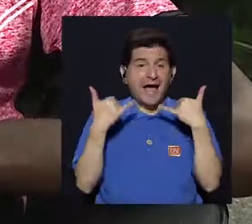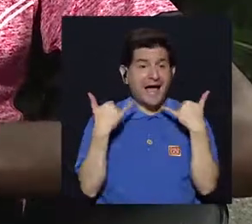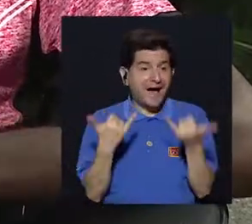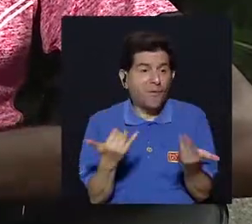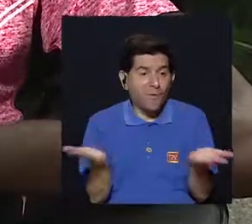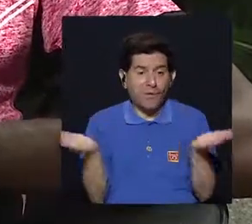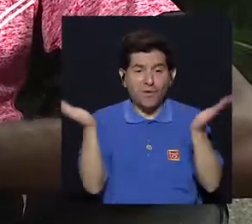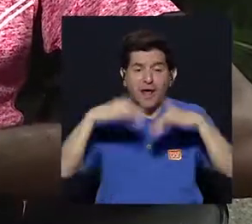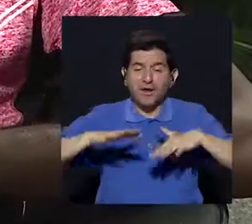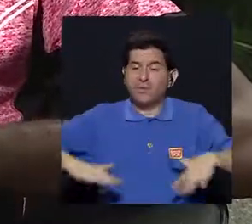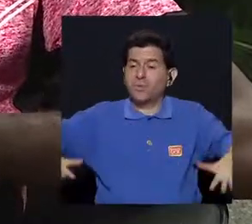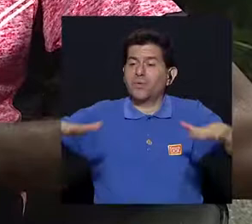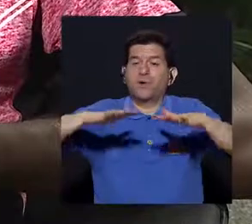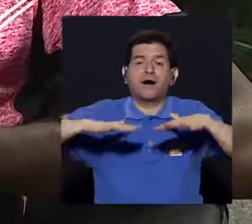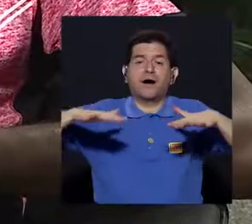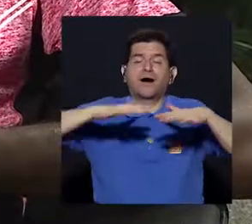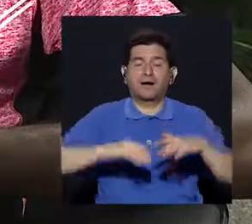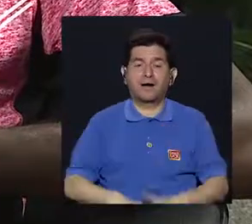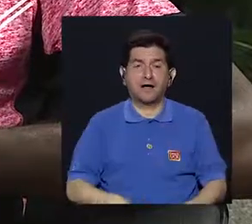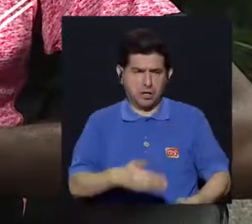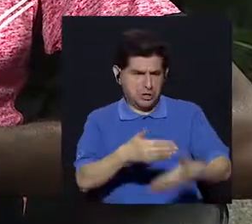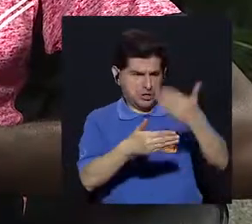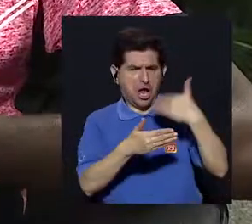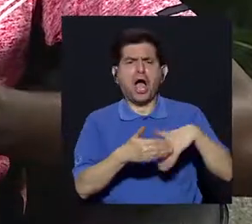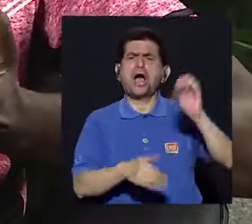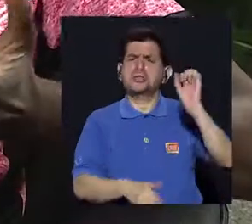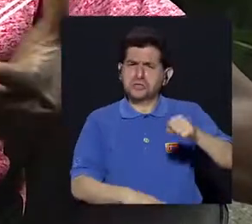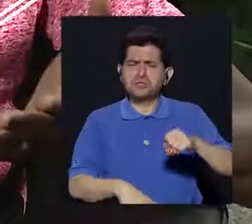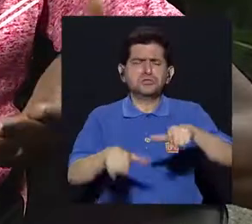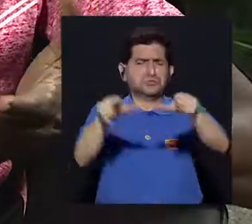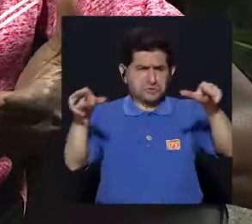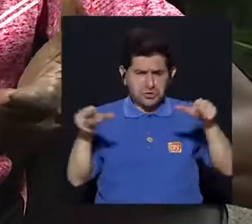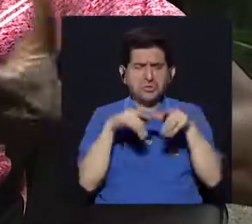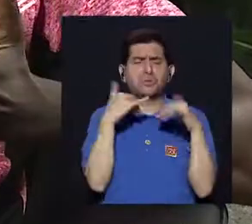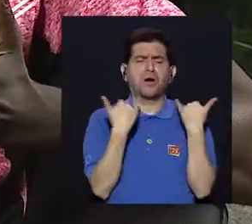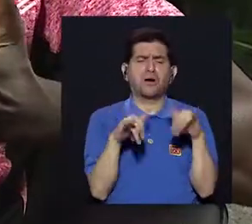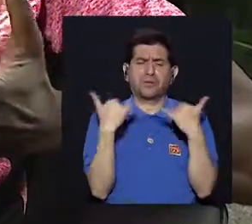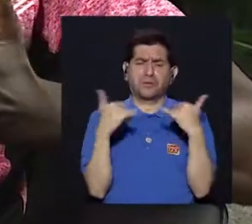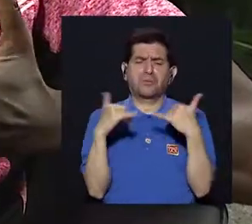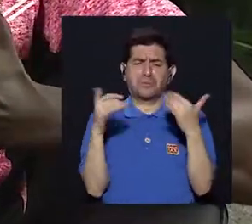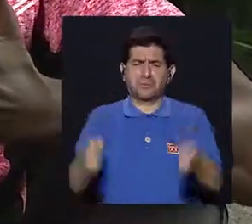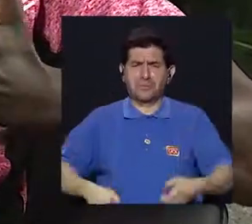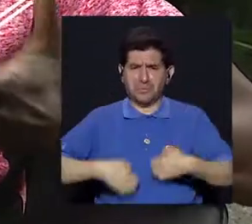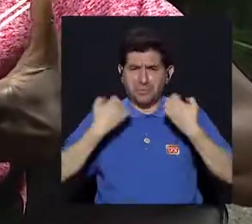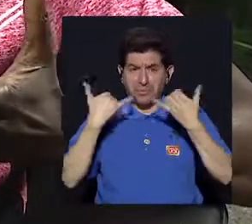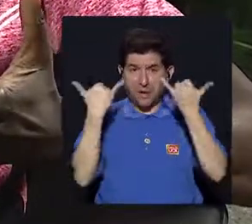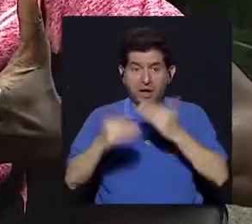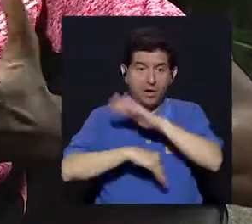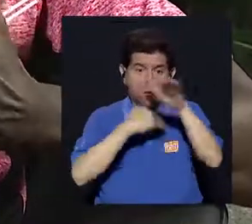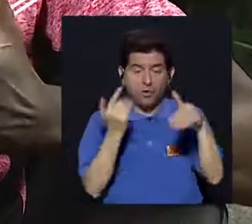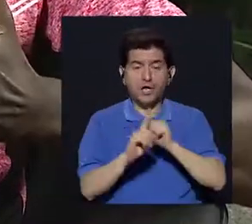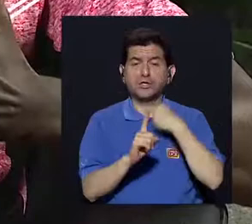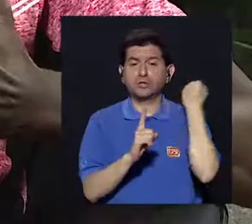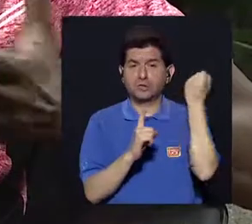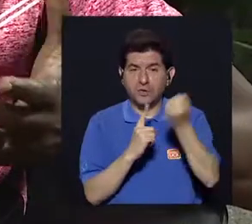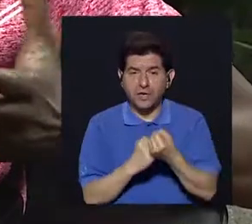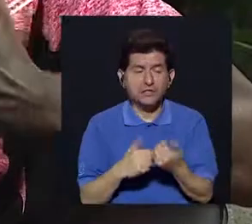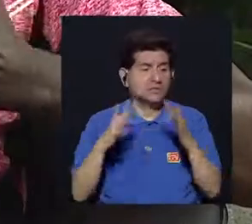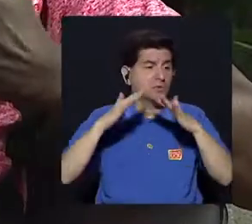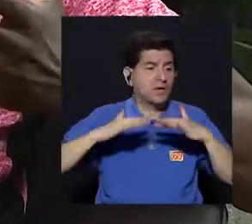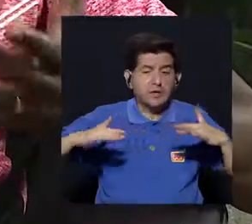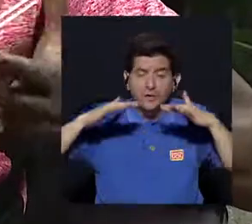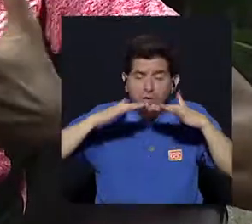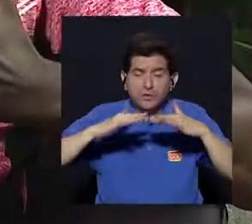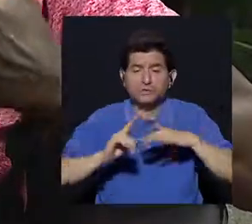o juegas. Pero ahora no hay espacios. Antes sí teníamos espacios para poder jugar, pero ahora por toda